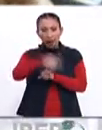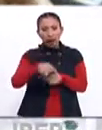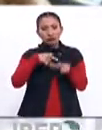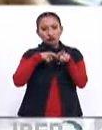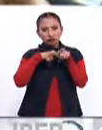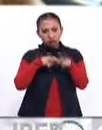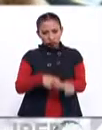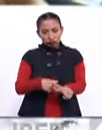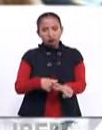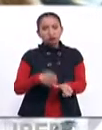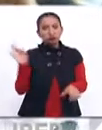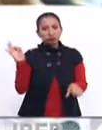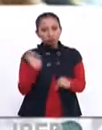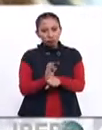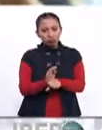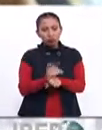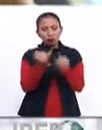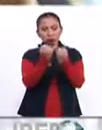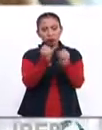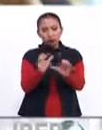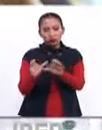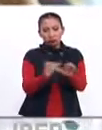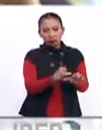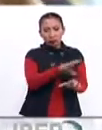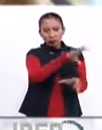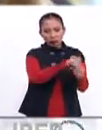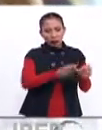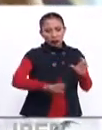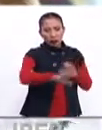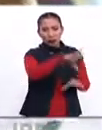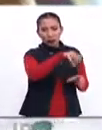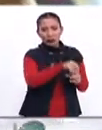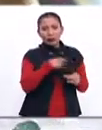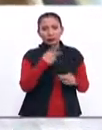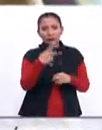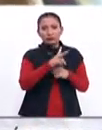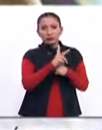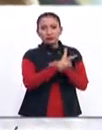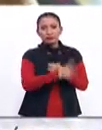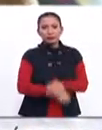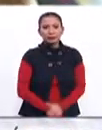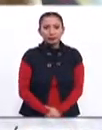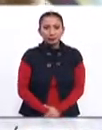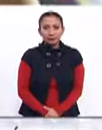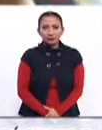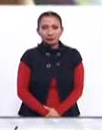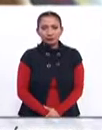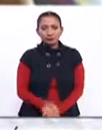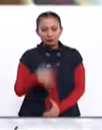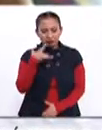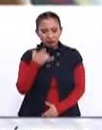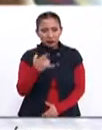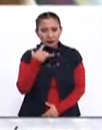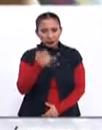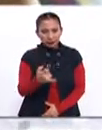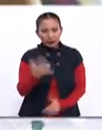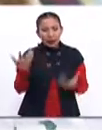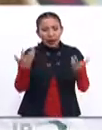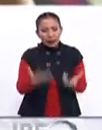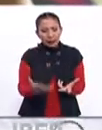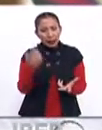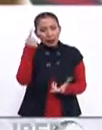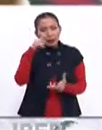procurar defender la independencia y la integridad absoluta de la patria, procurar llevar